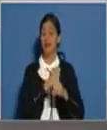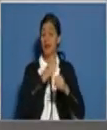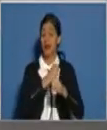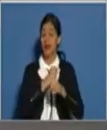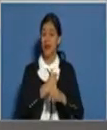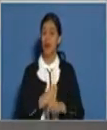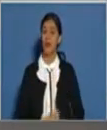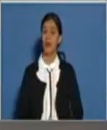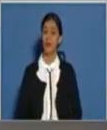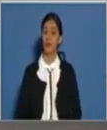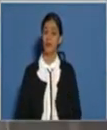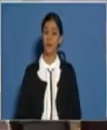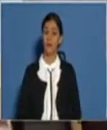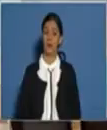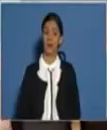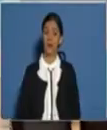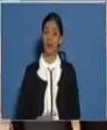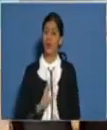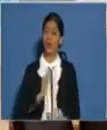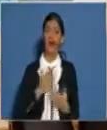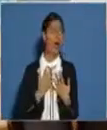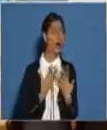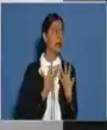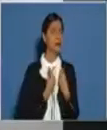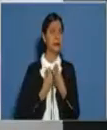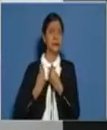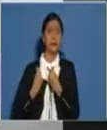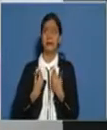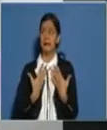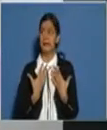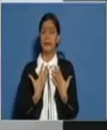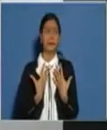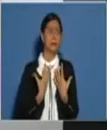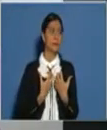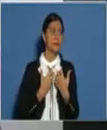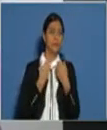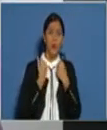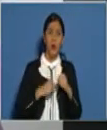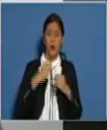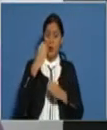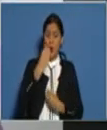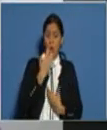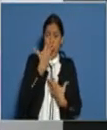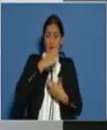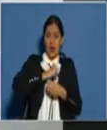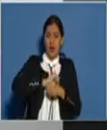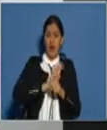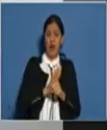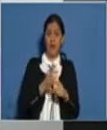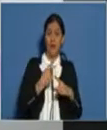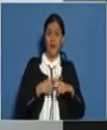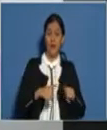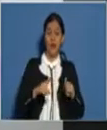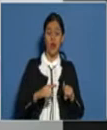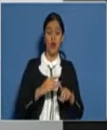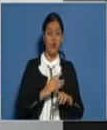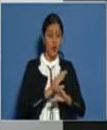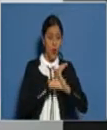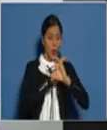todavía mucho temor al que nos podamos contagiar, pero si seguimos las medidas de protección